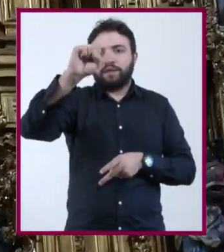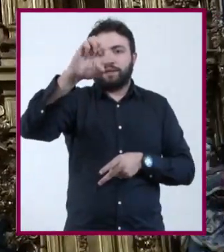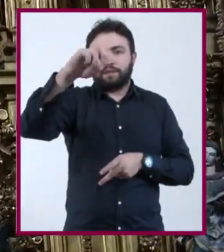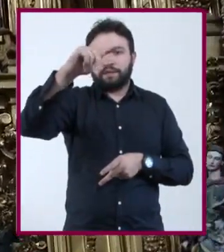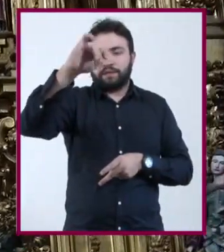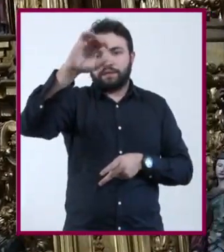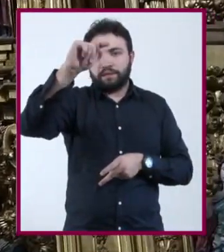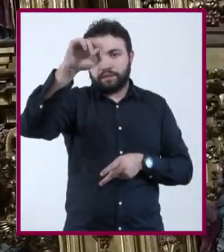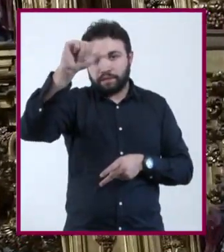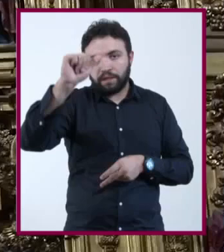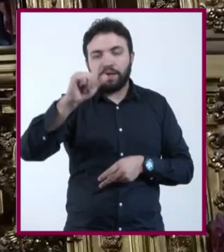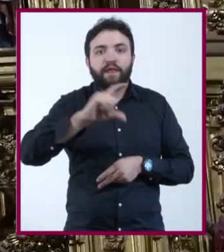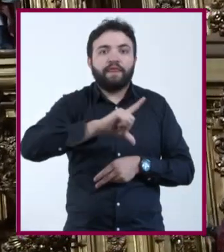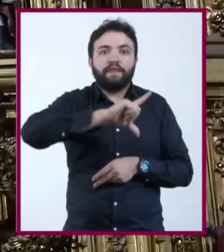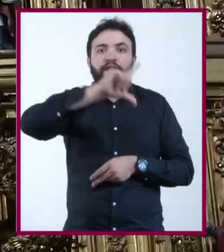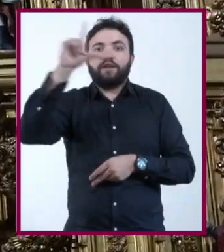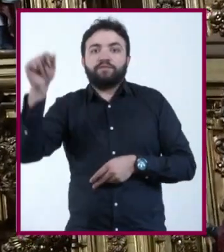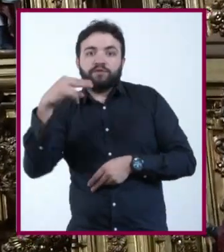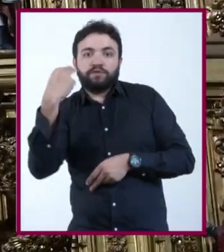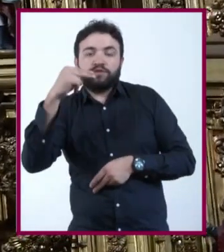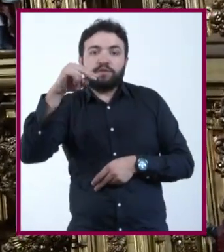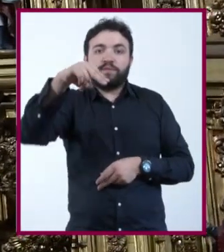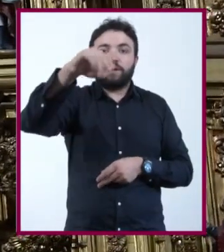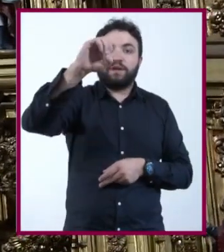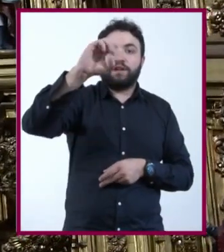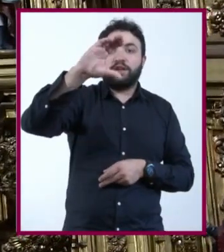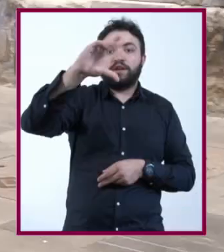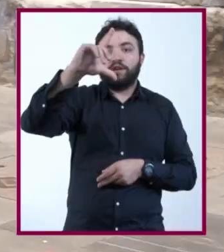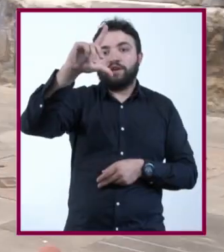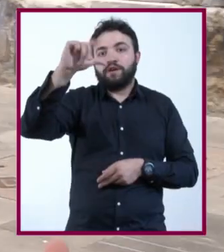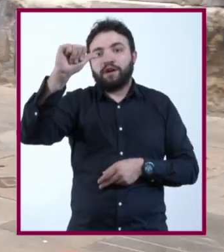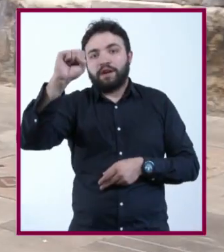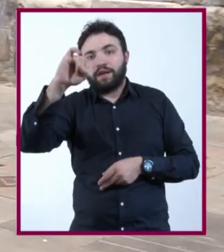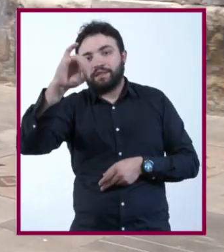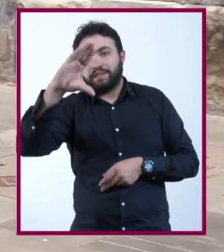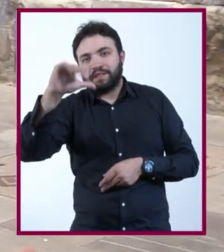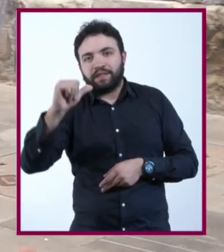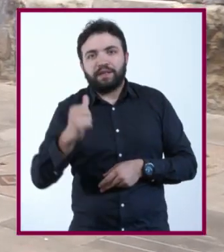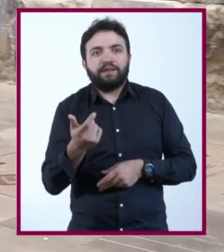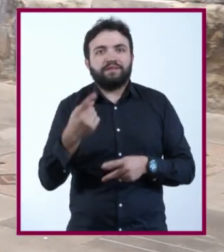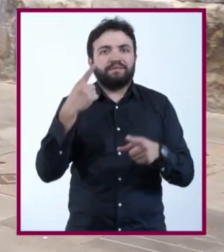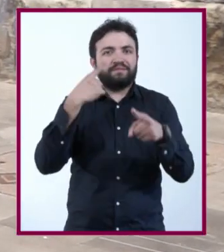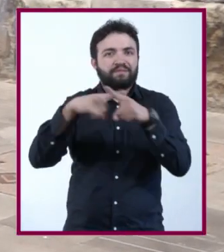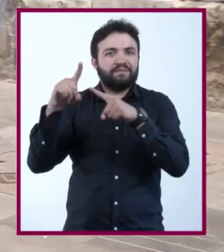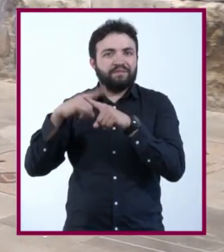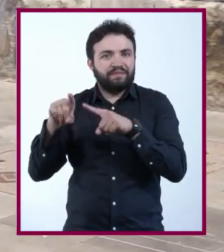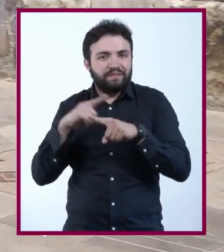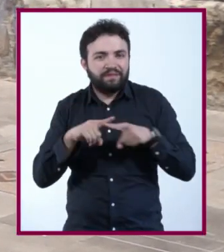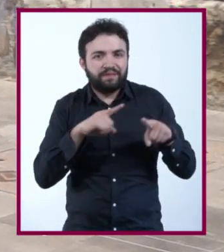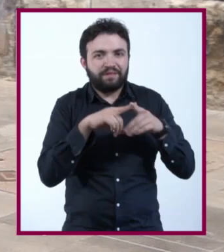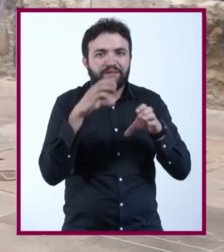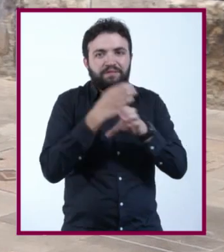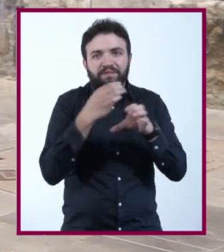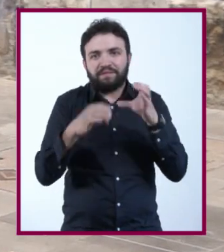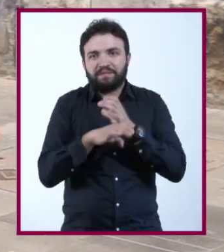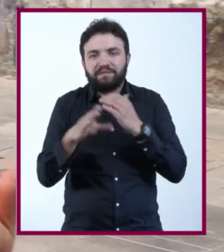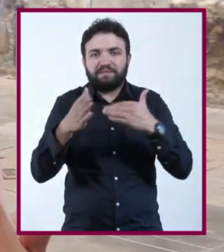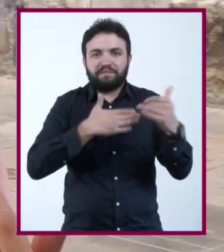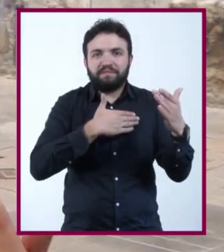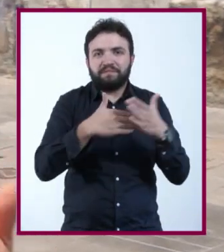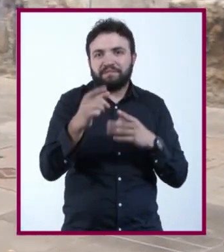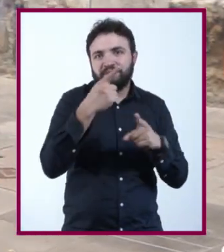siendo renacentista y terminó siendo neoclásica. Y en medio fue barroca, herreriana,